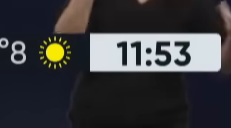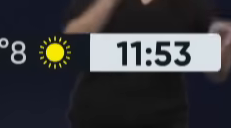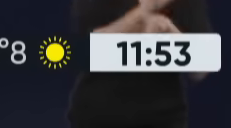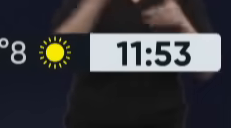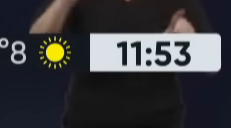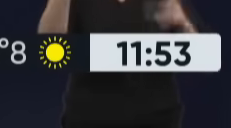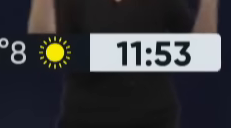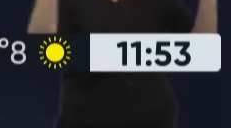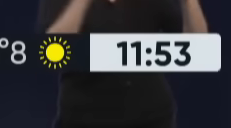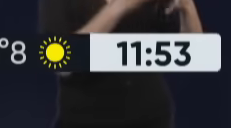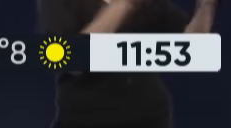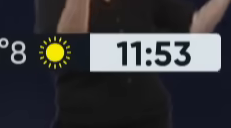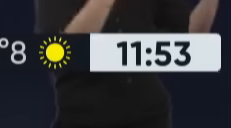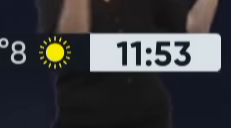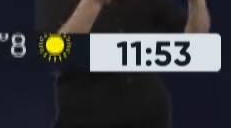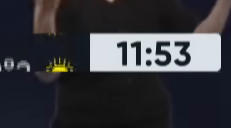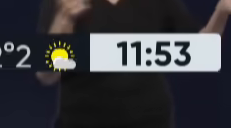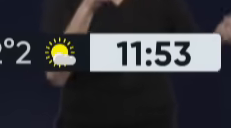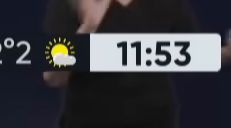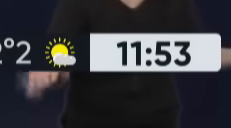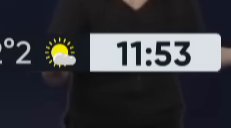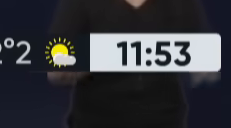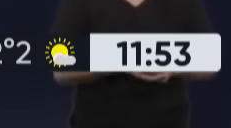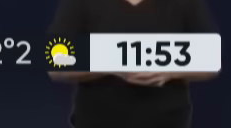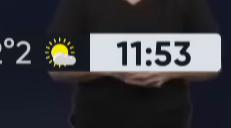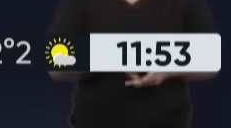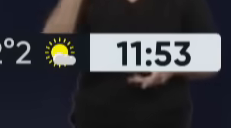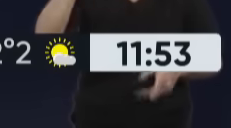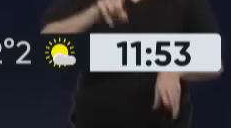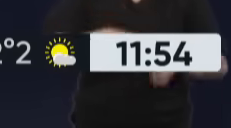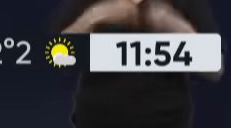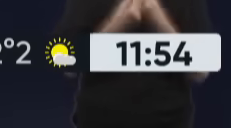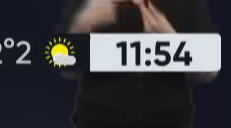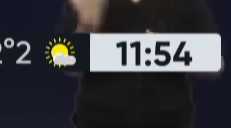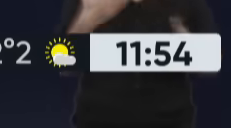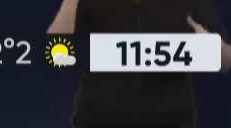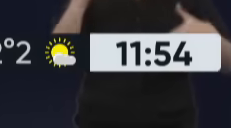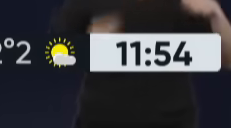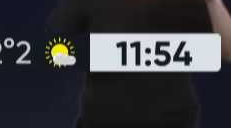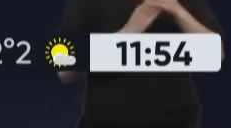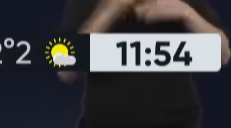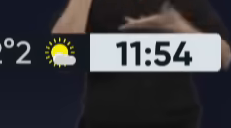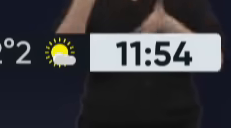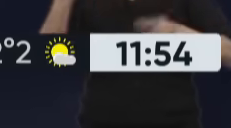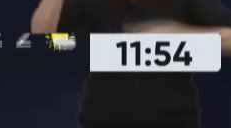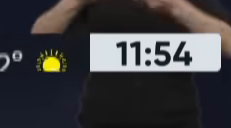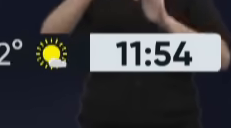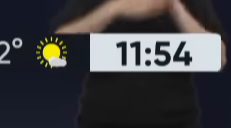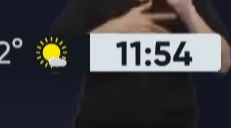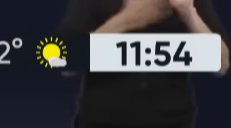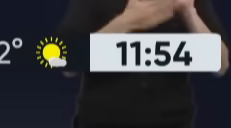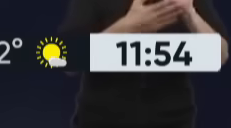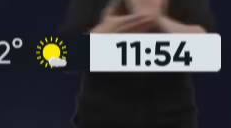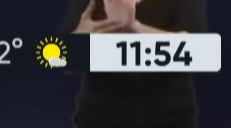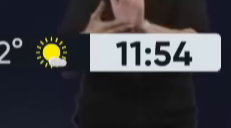desintegración en el camino. Y bueno, después se publicó el balance y estaban allí, así que extraña manera de